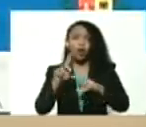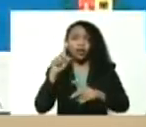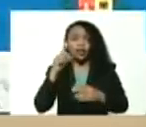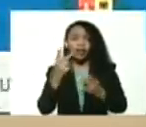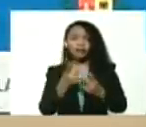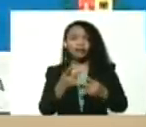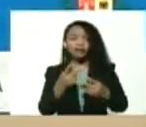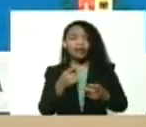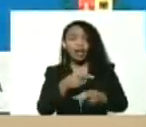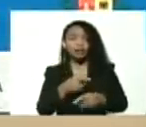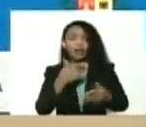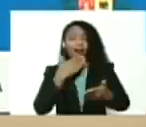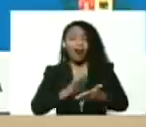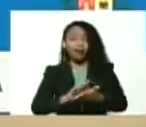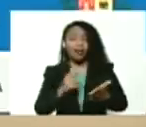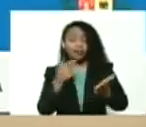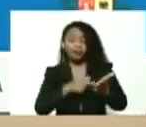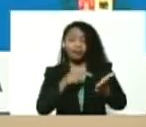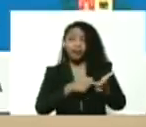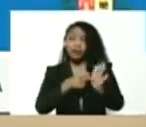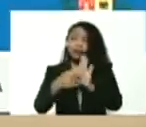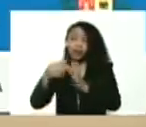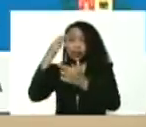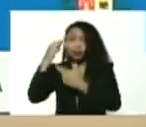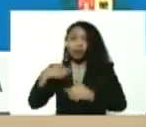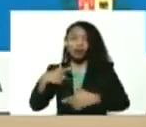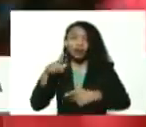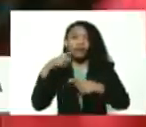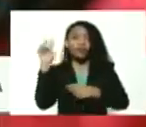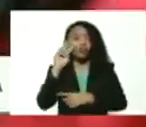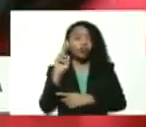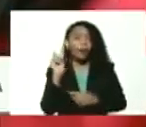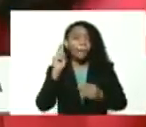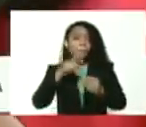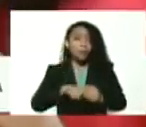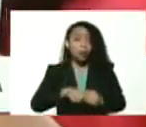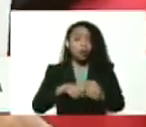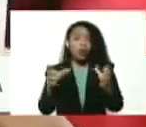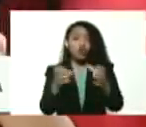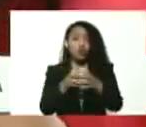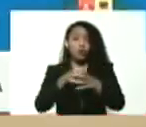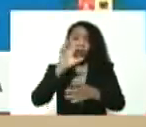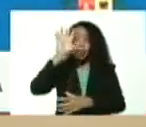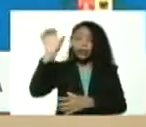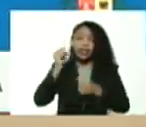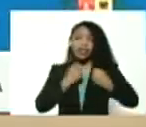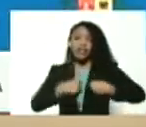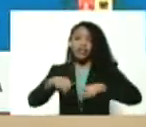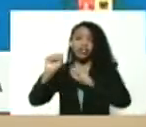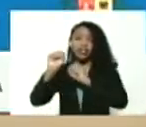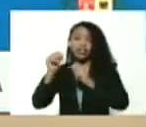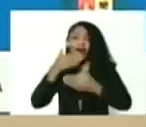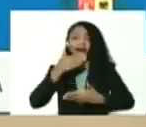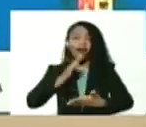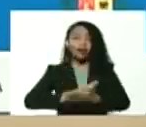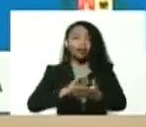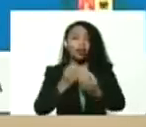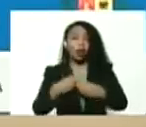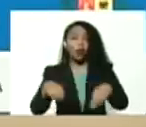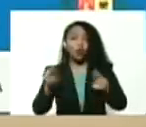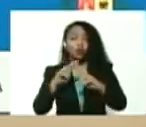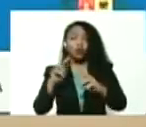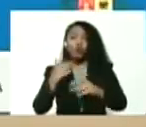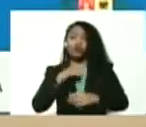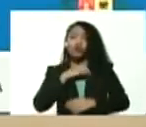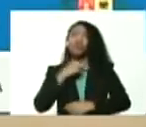carta. Venezuela forma parte y es promotora del grupo de países en defensa de la Carta de las Naciones Unidas.